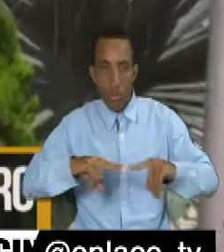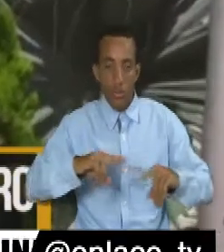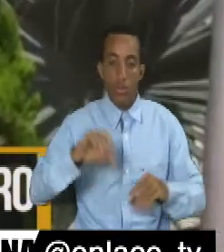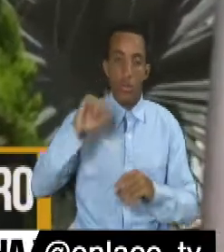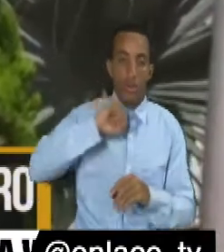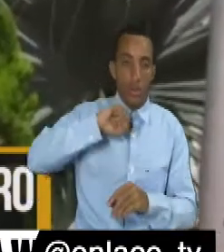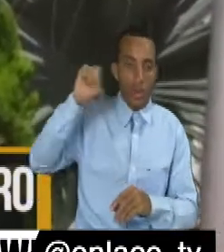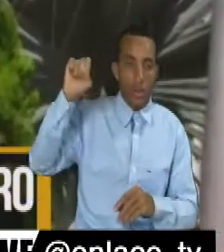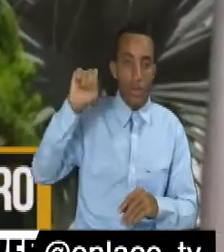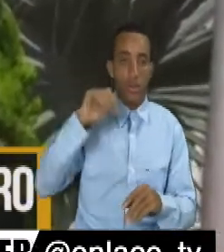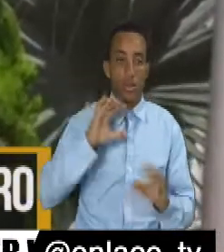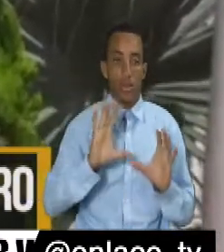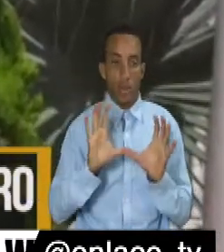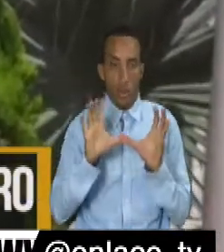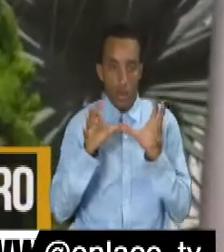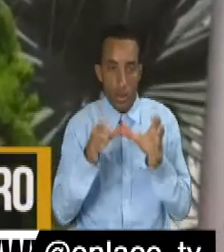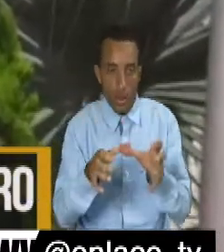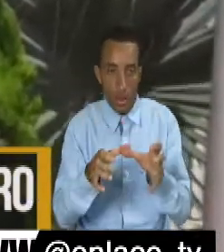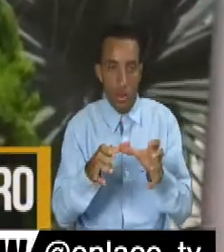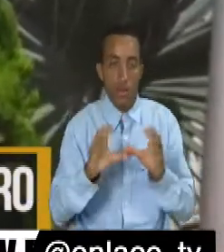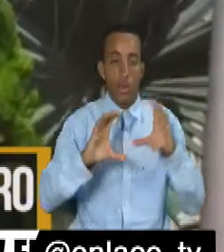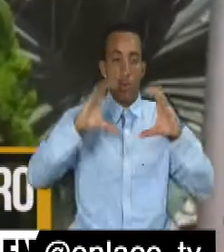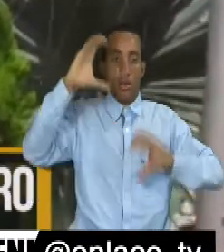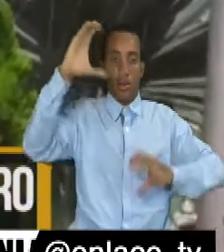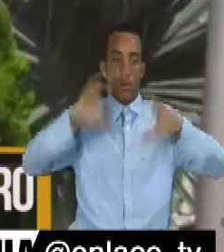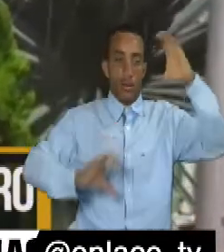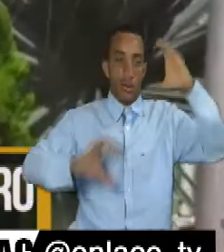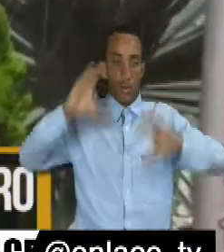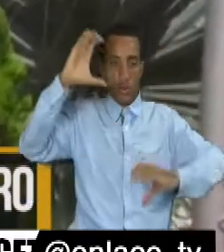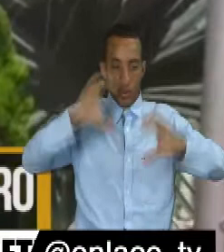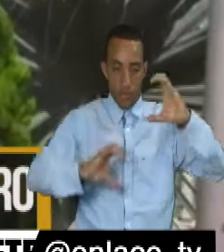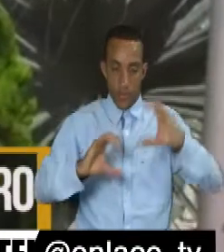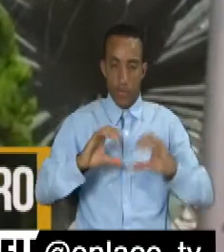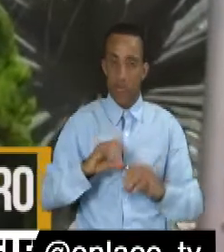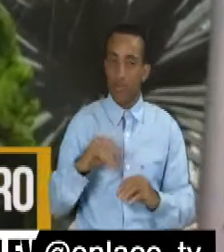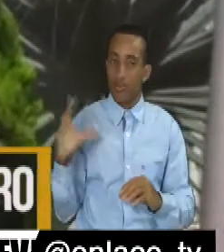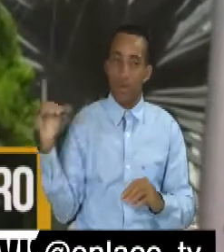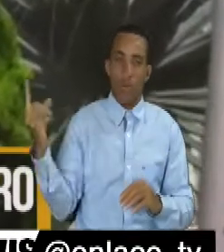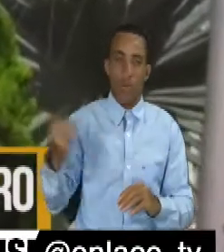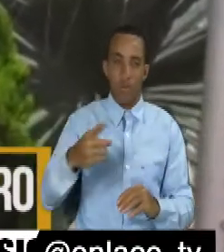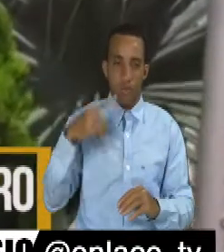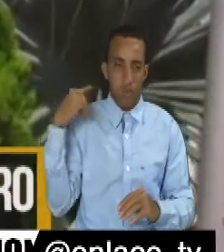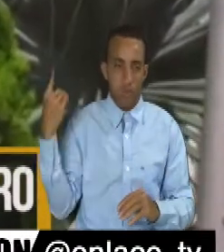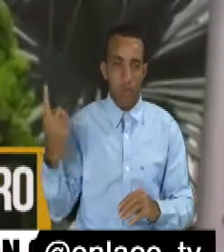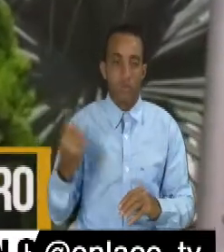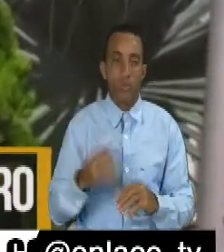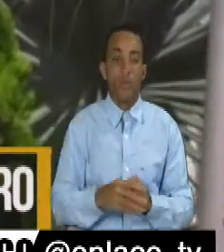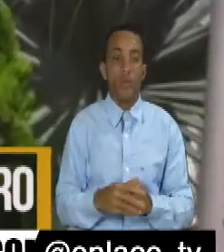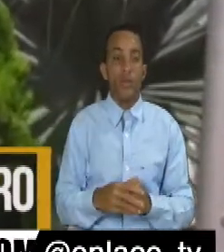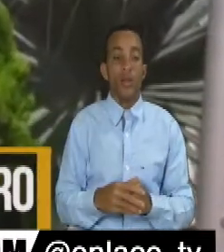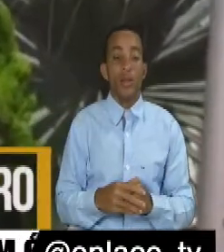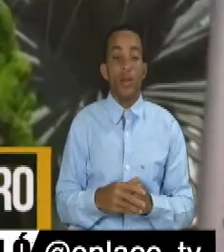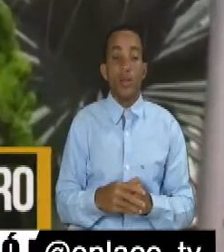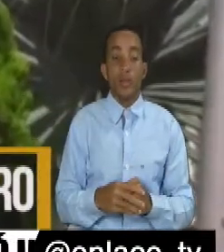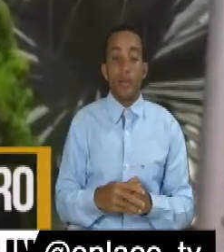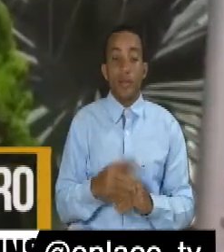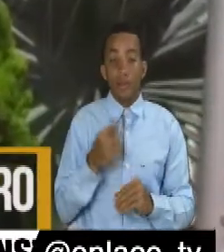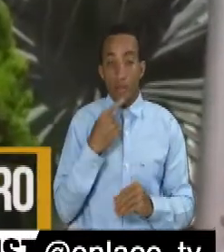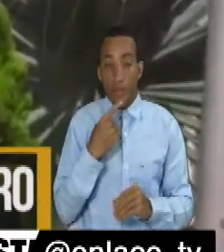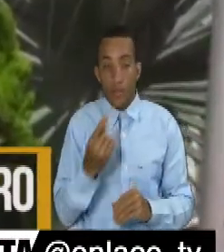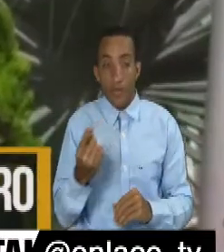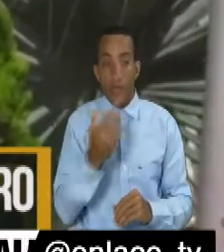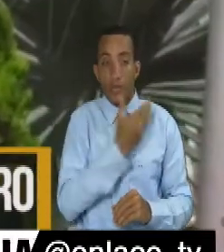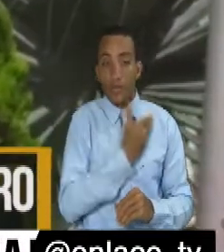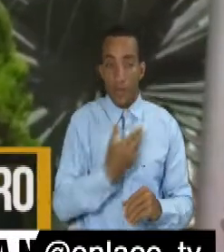Defensoría del Pueblo, Procuraduría, diferentes entidades y comunidad en general. La idea del presidente de la Asamblea de Santander con